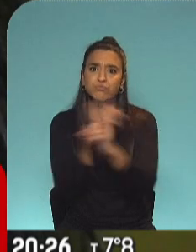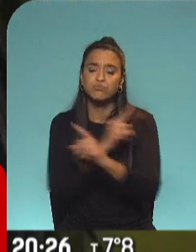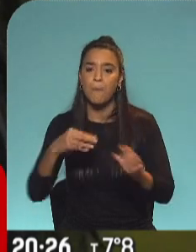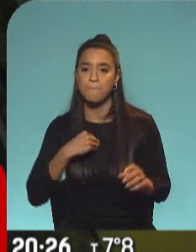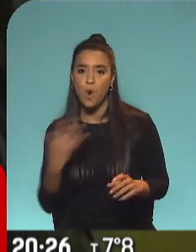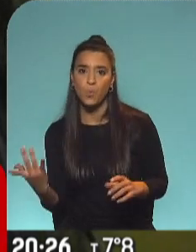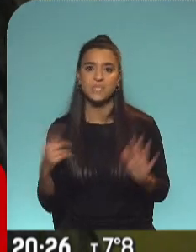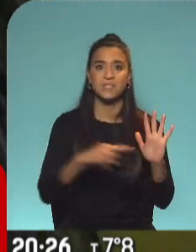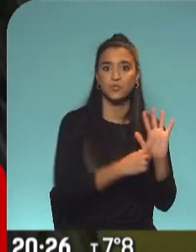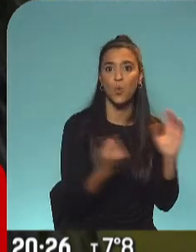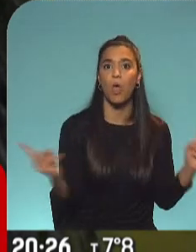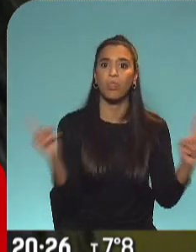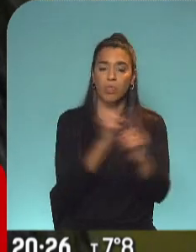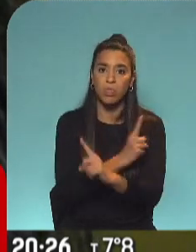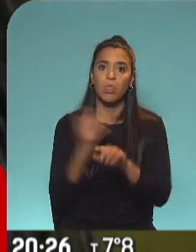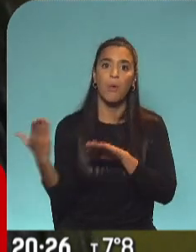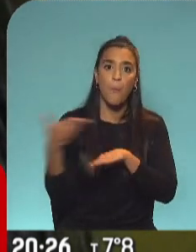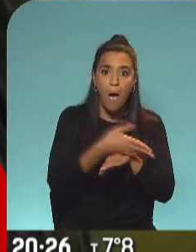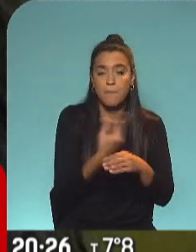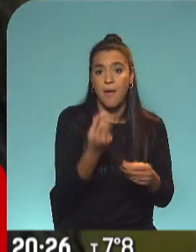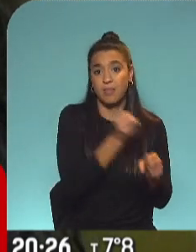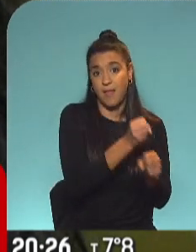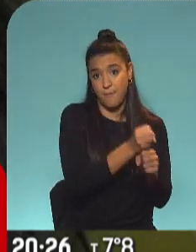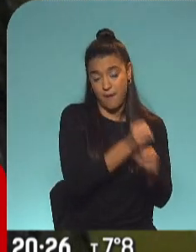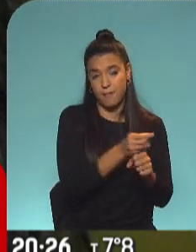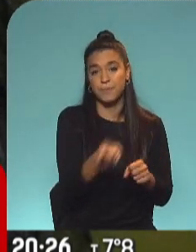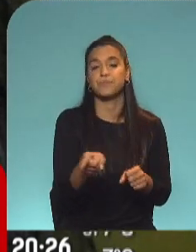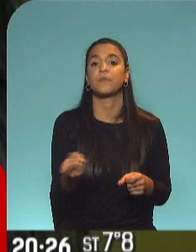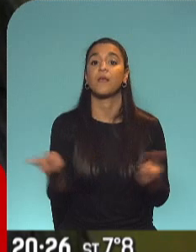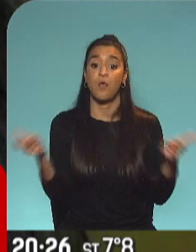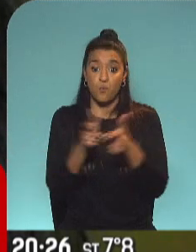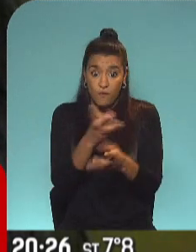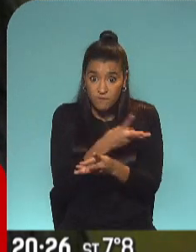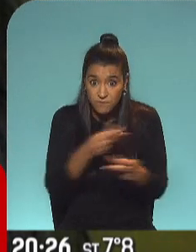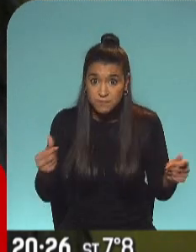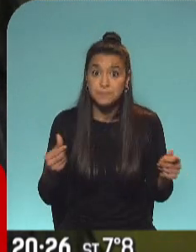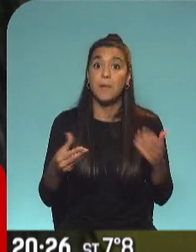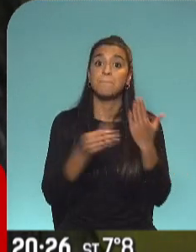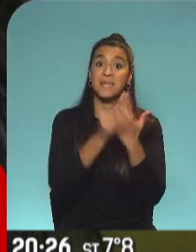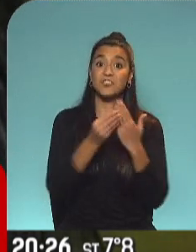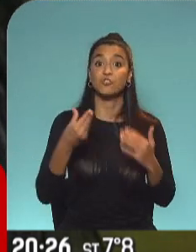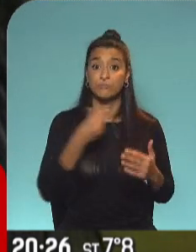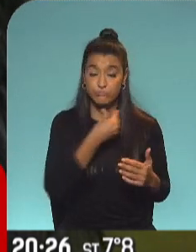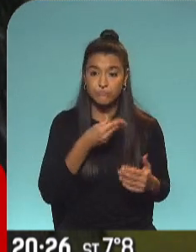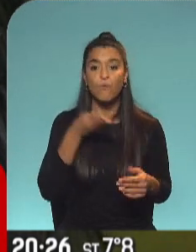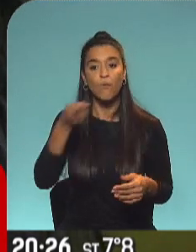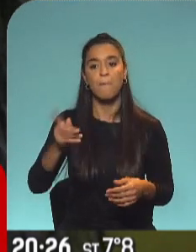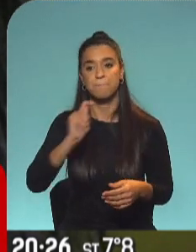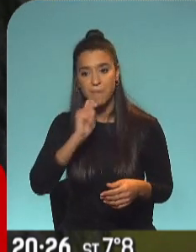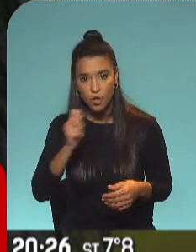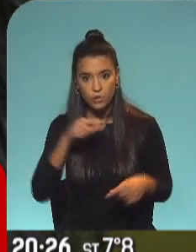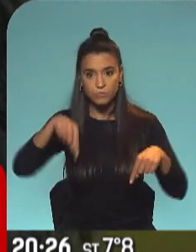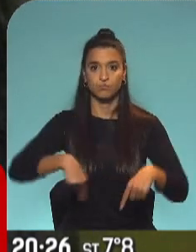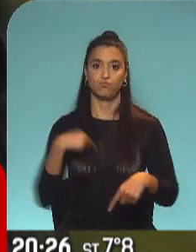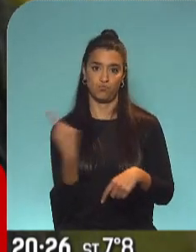provincia hacia la ciudad de Buenos Aires para realizar sus tareas. Al finalizar la reunión, el ministro Ginés González García se dirigió a los periodistas que aquí